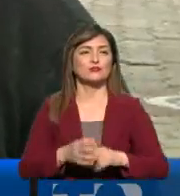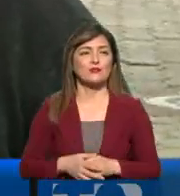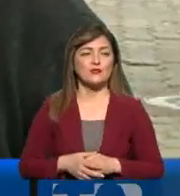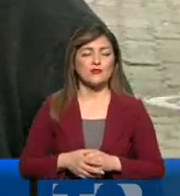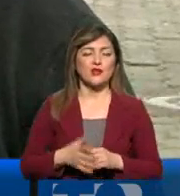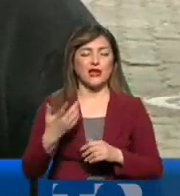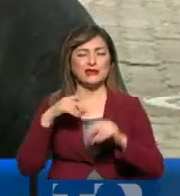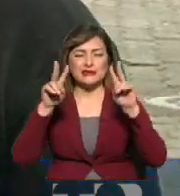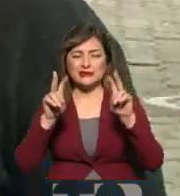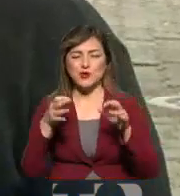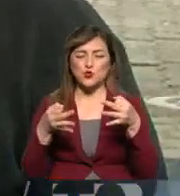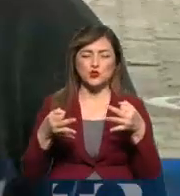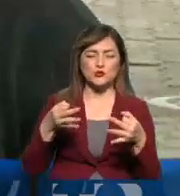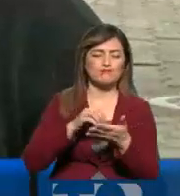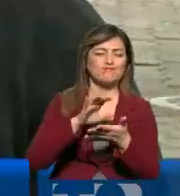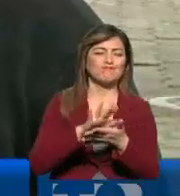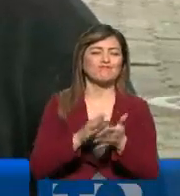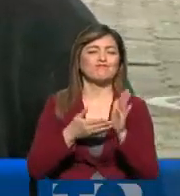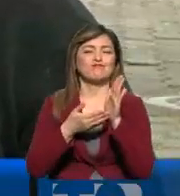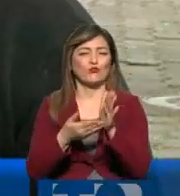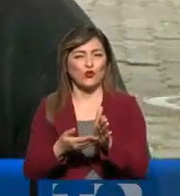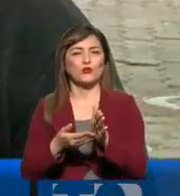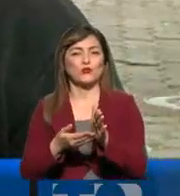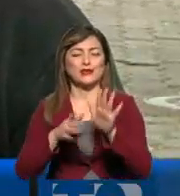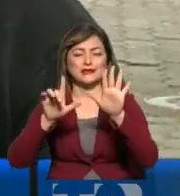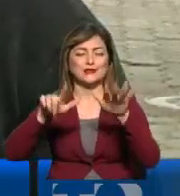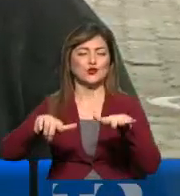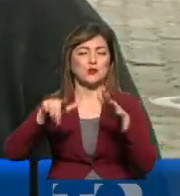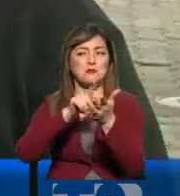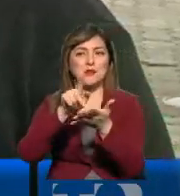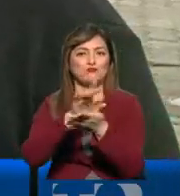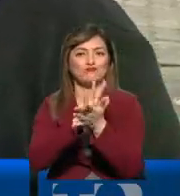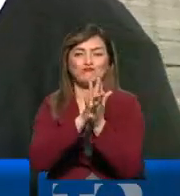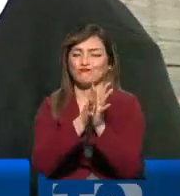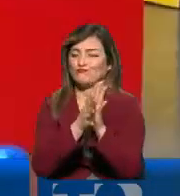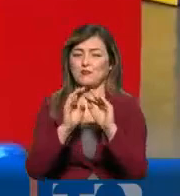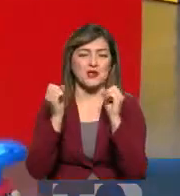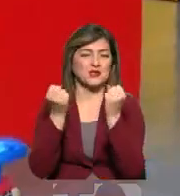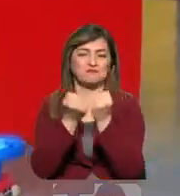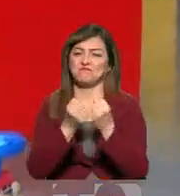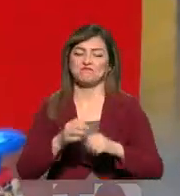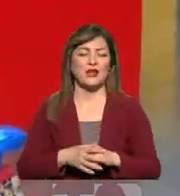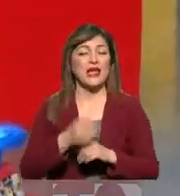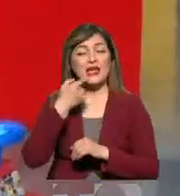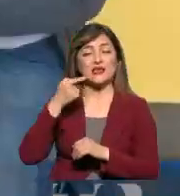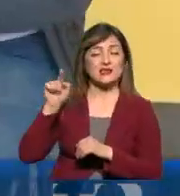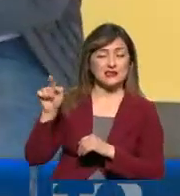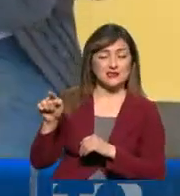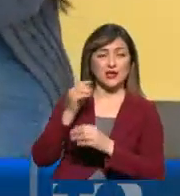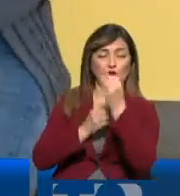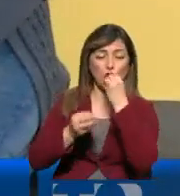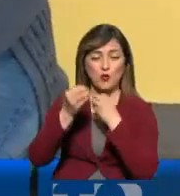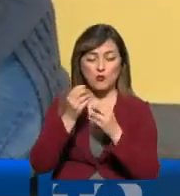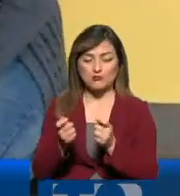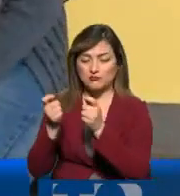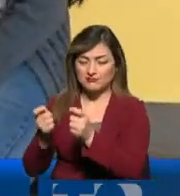inhumano, tan injusto, es que no nos cancelen. Ya vamos con el séptimo mes que el MIE no nos cancela. Incluso aseguran que la alimentación que